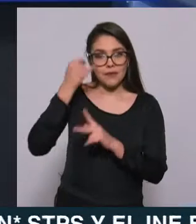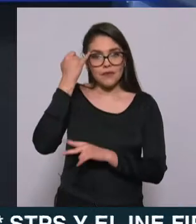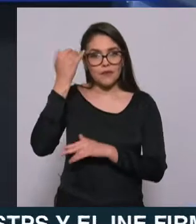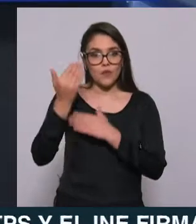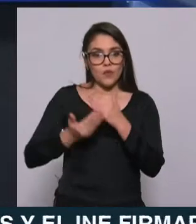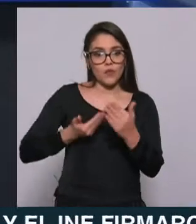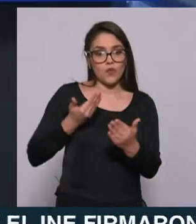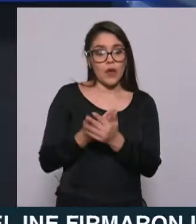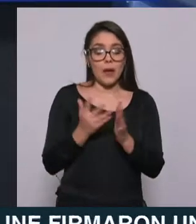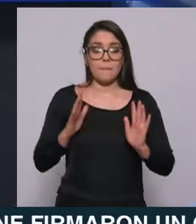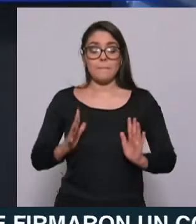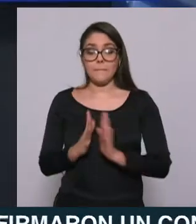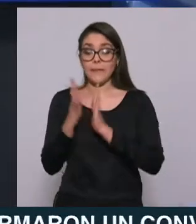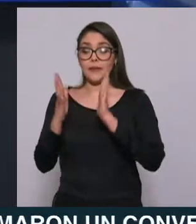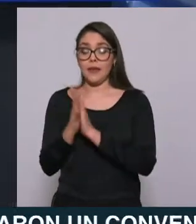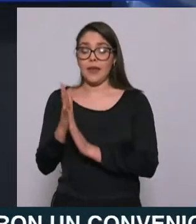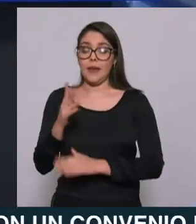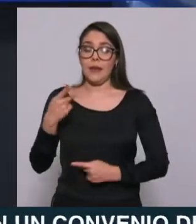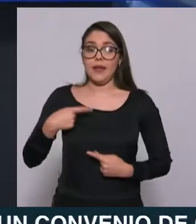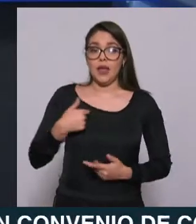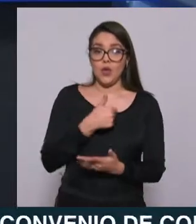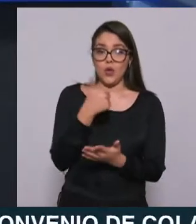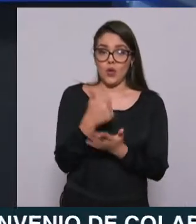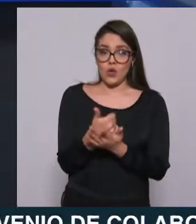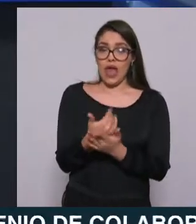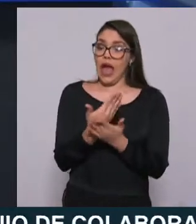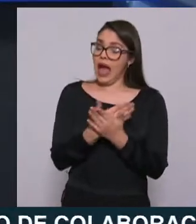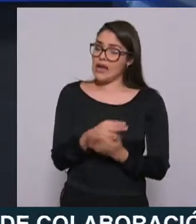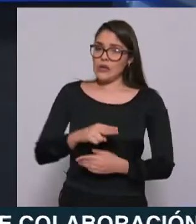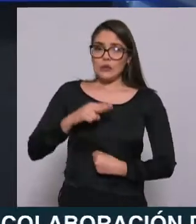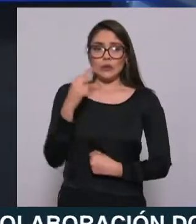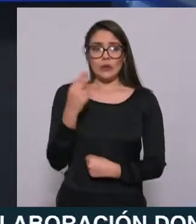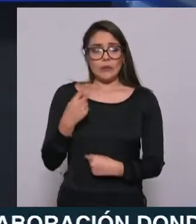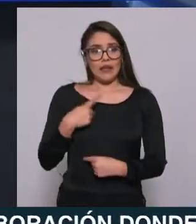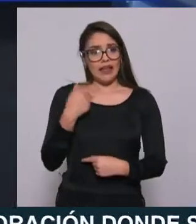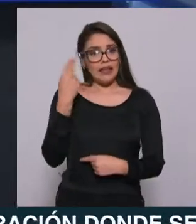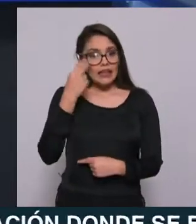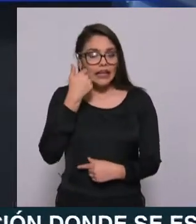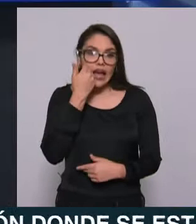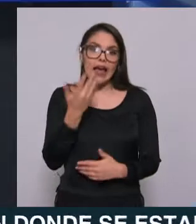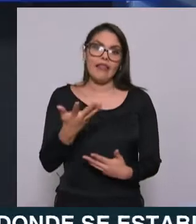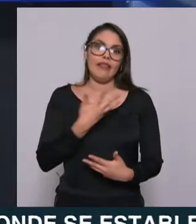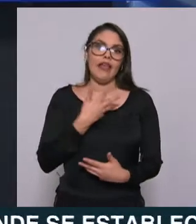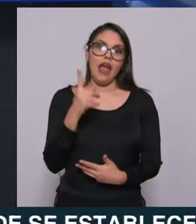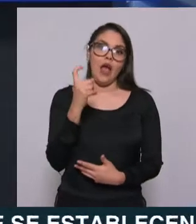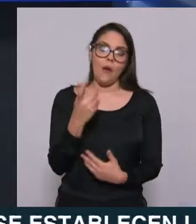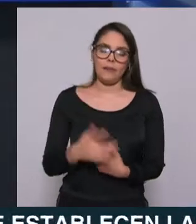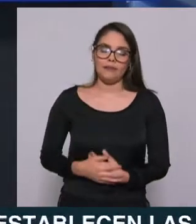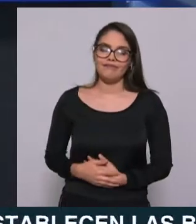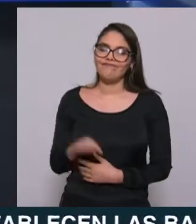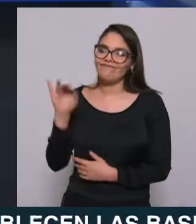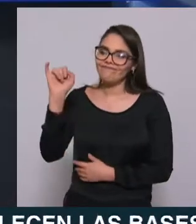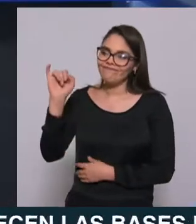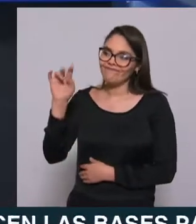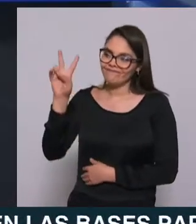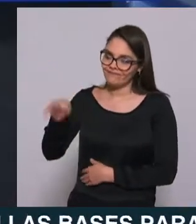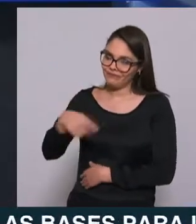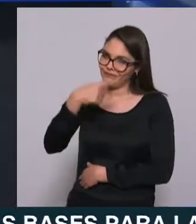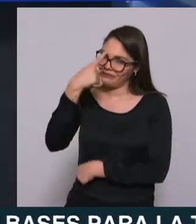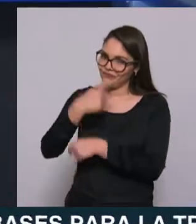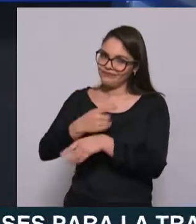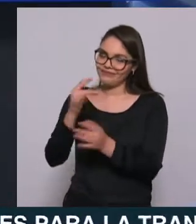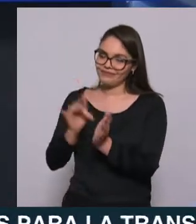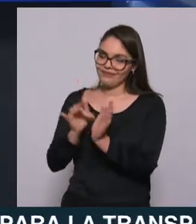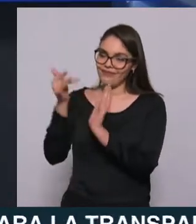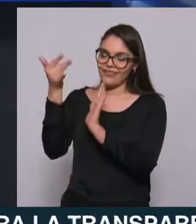participación ciudadana, pero sobre todo la necesidad de que las personas tengan agua. Sí, claro, en primera ocasión, gracias por la